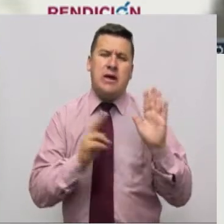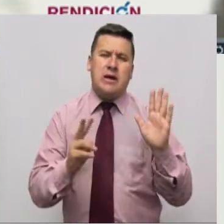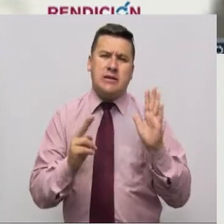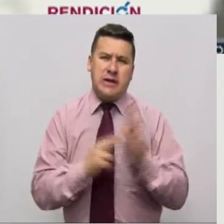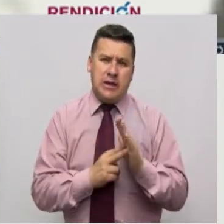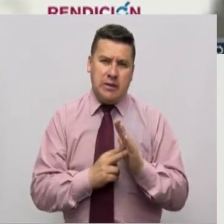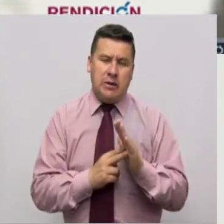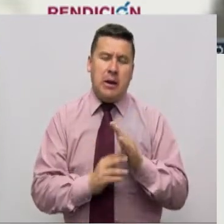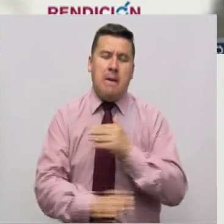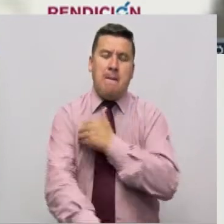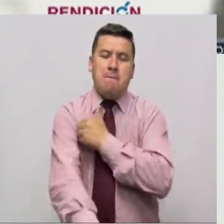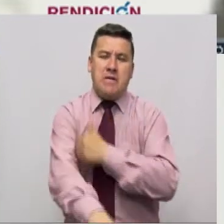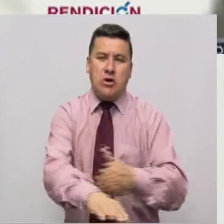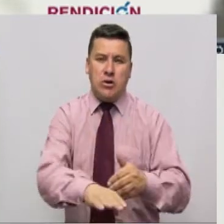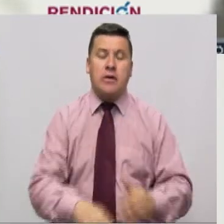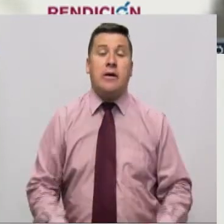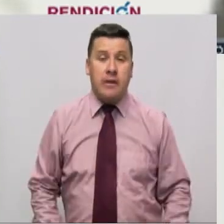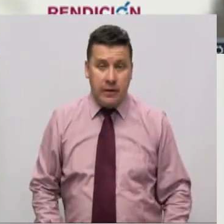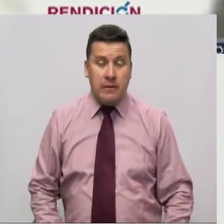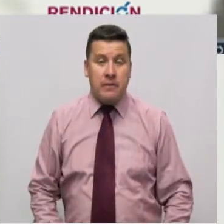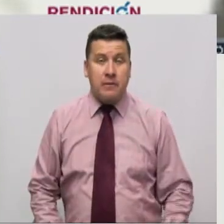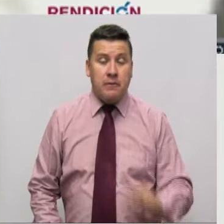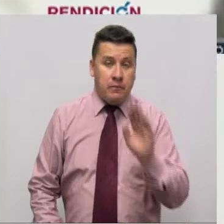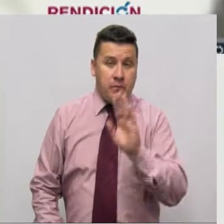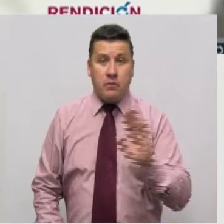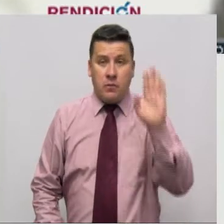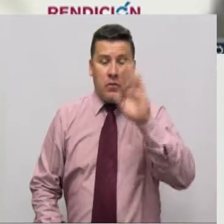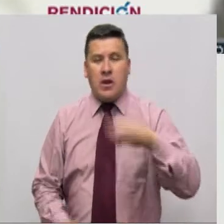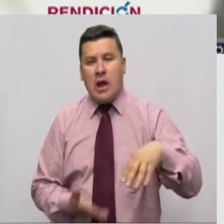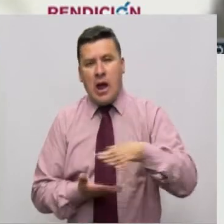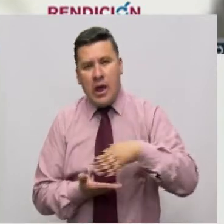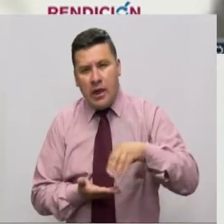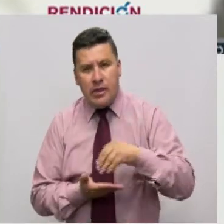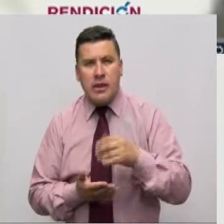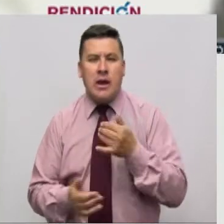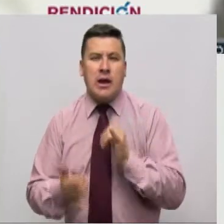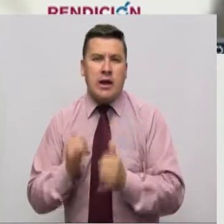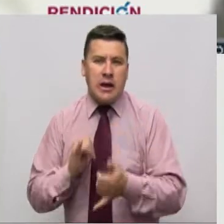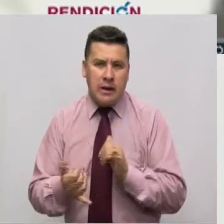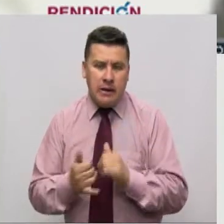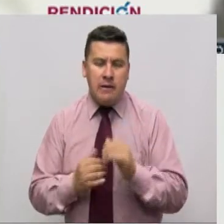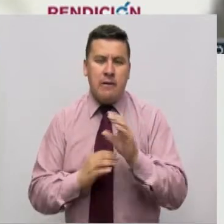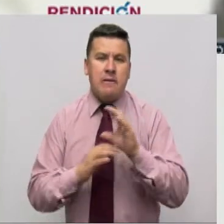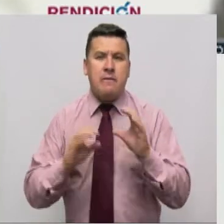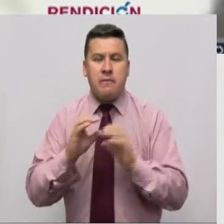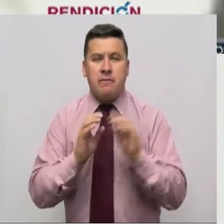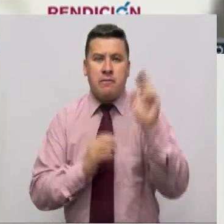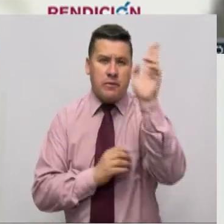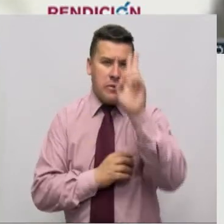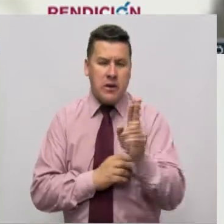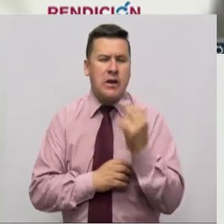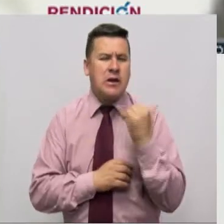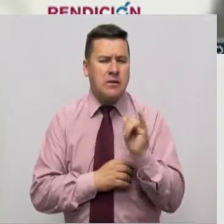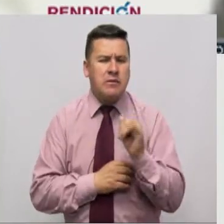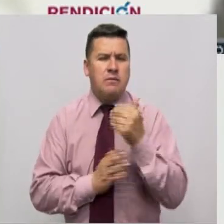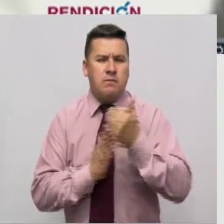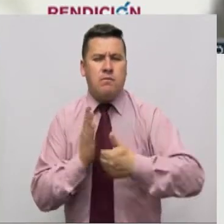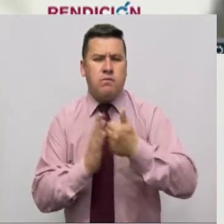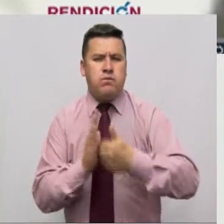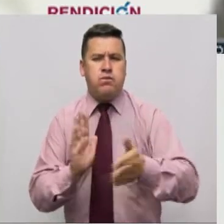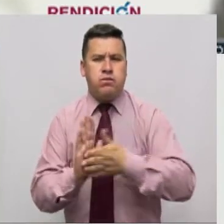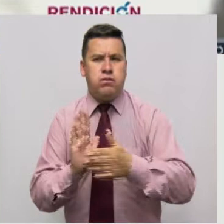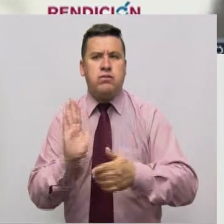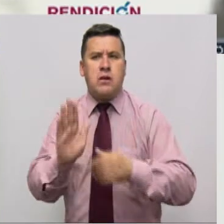más de 7 mil millones de pesos. Y en los departamentos de Atlántico, Casanare, Cauca o Cesar ya se